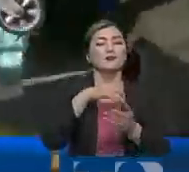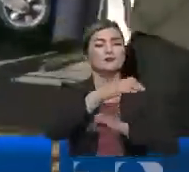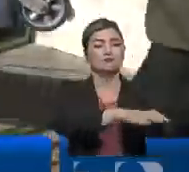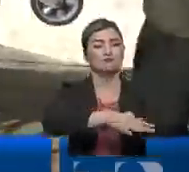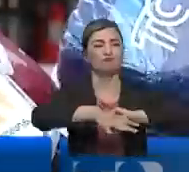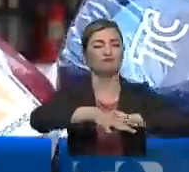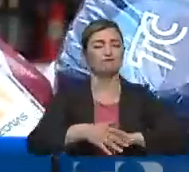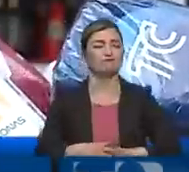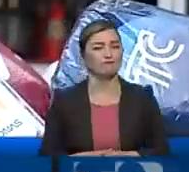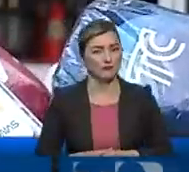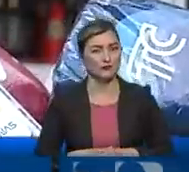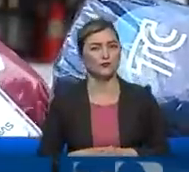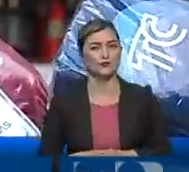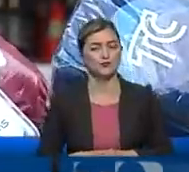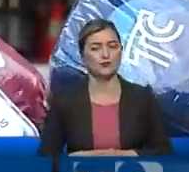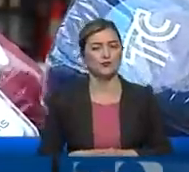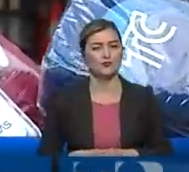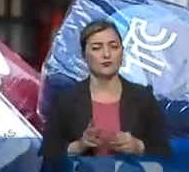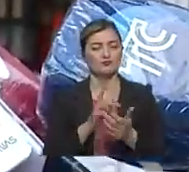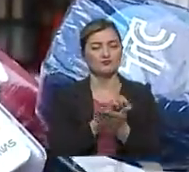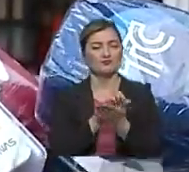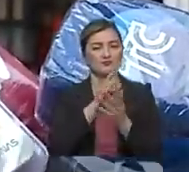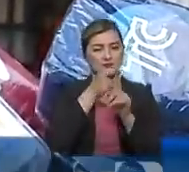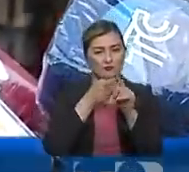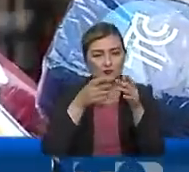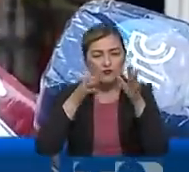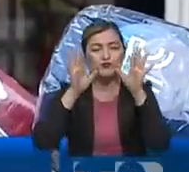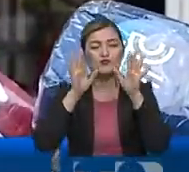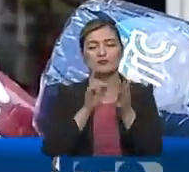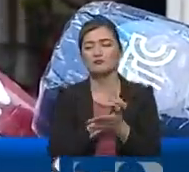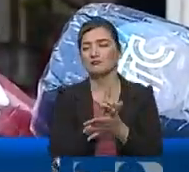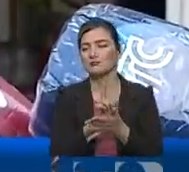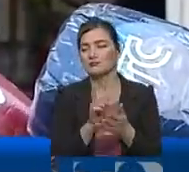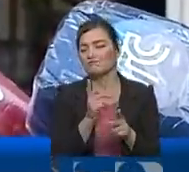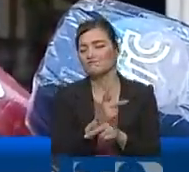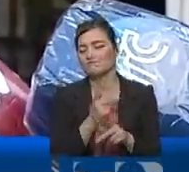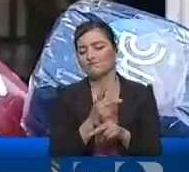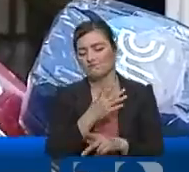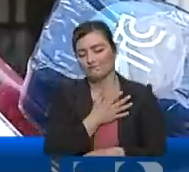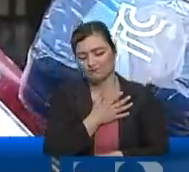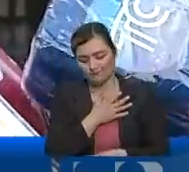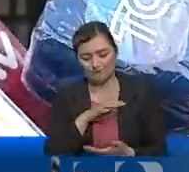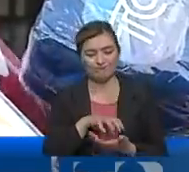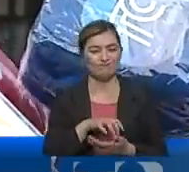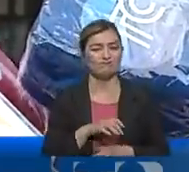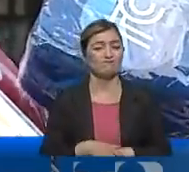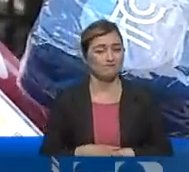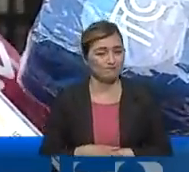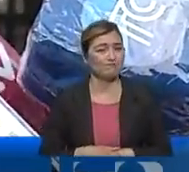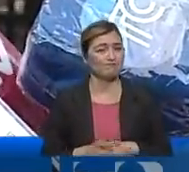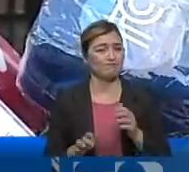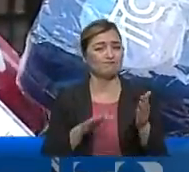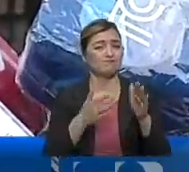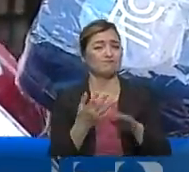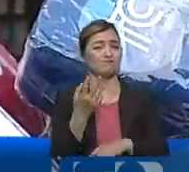Morona, Santiago. La tercera semana del mes de diciembre fue una semana fatal para mi provincia. 12